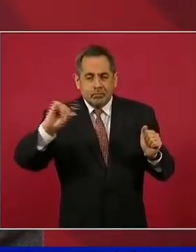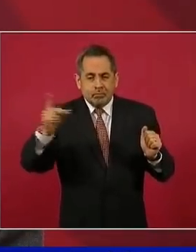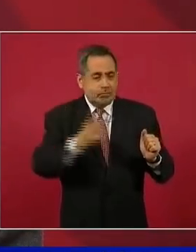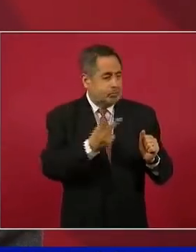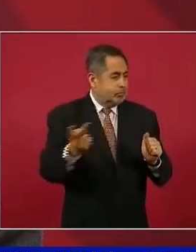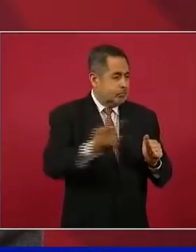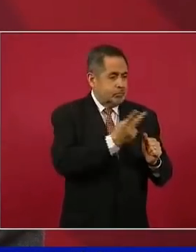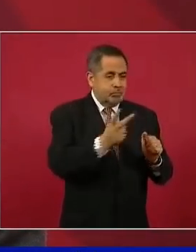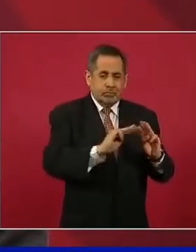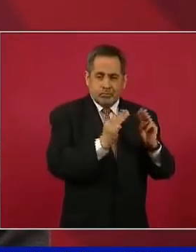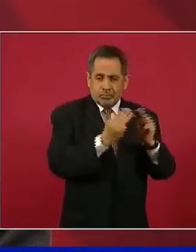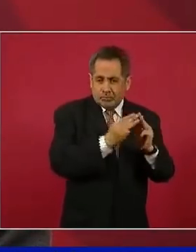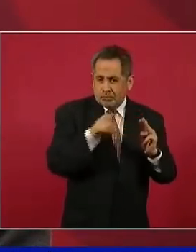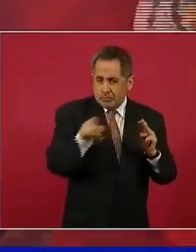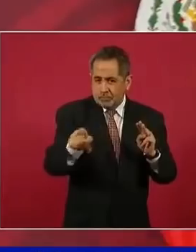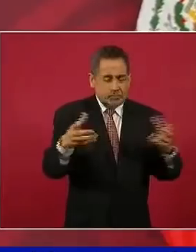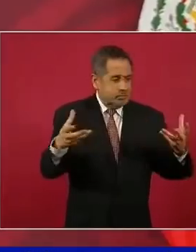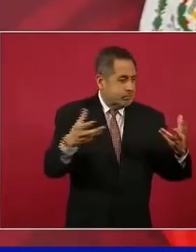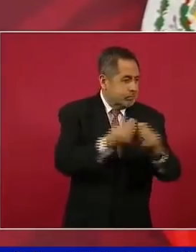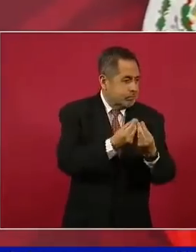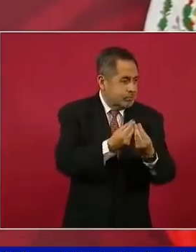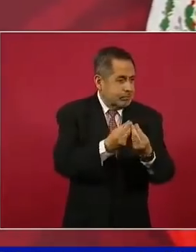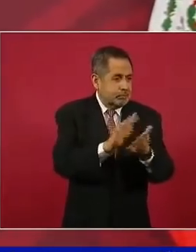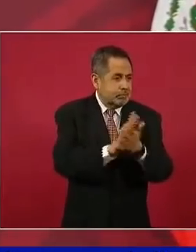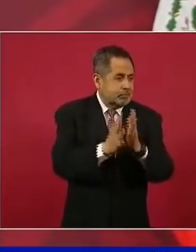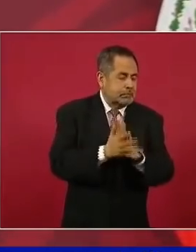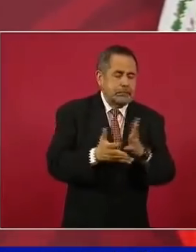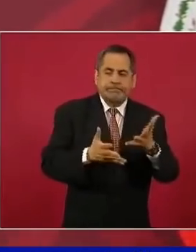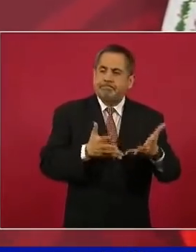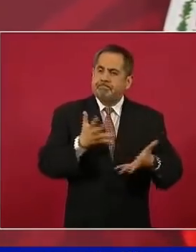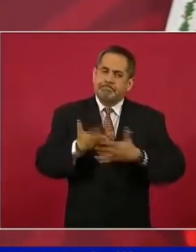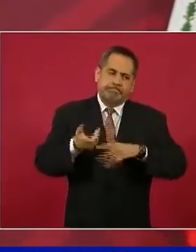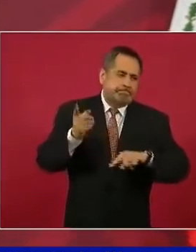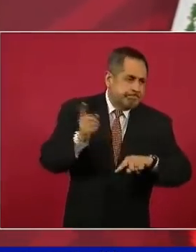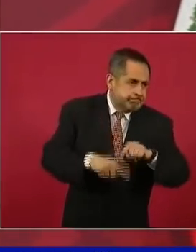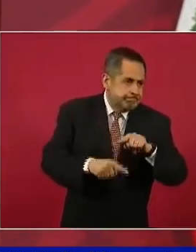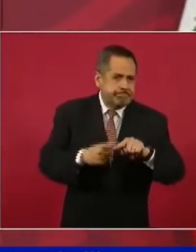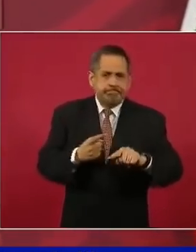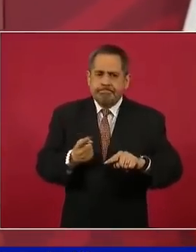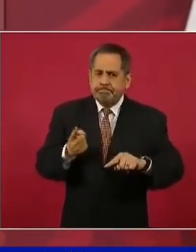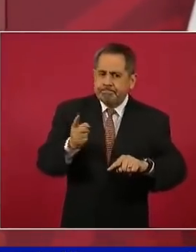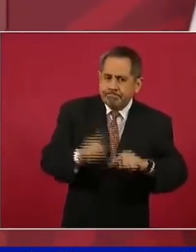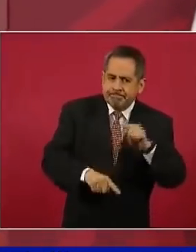y delincuencia organizada. ¿Por qué avanzamos?